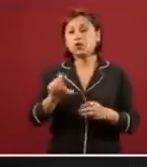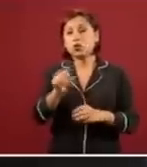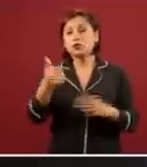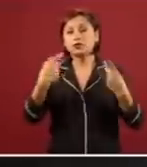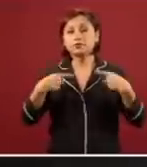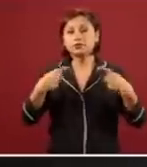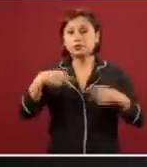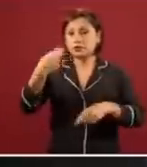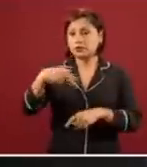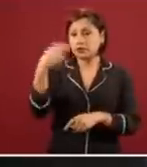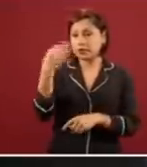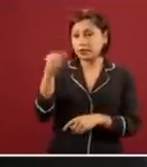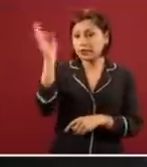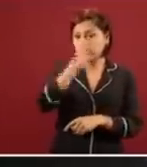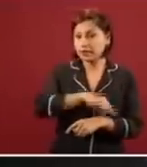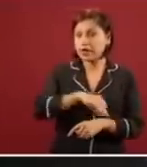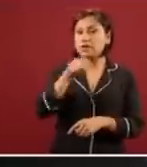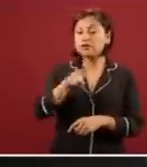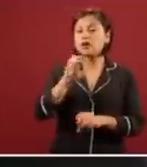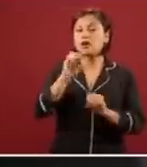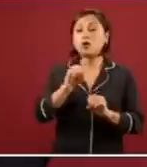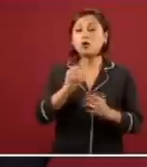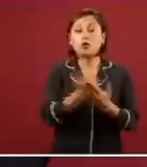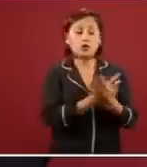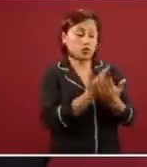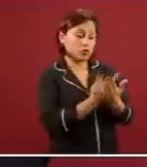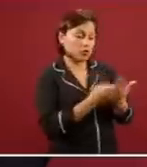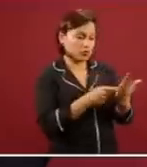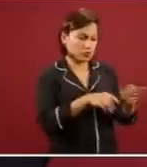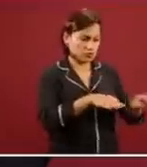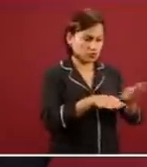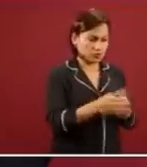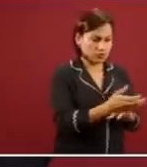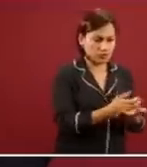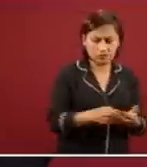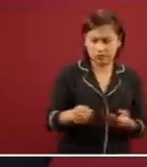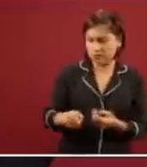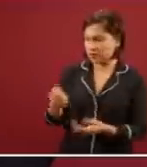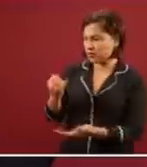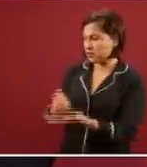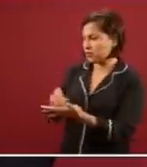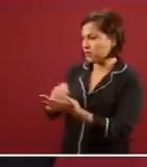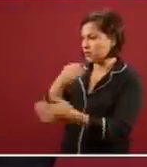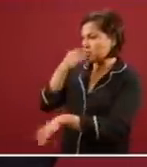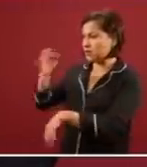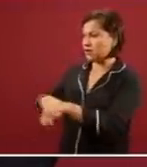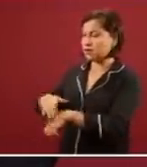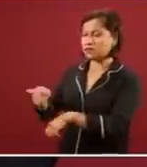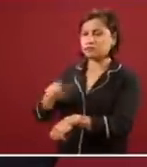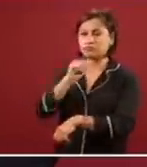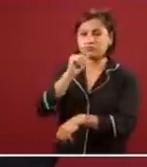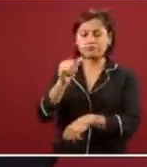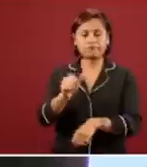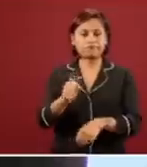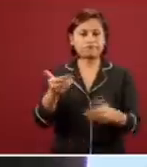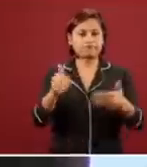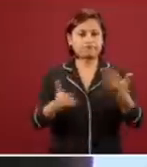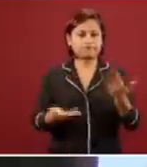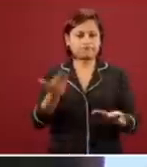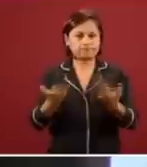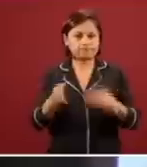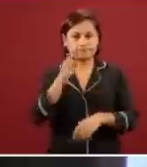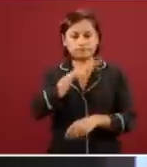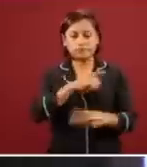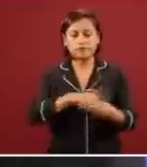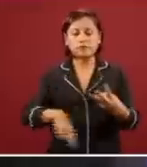no existe congruencia entre lo operado y lo declarado fiscalmente. La segunda empresa tiene facturación entre 2017 y